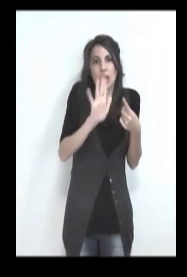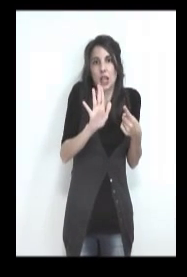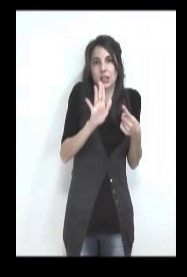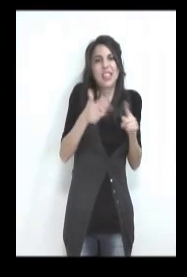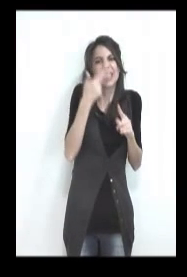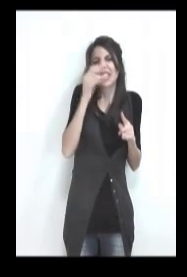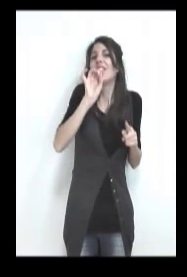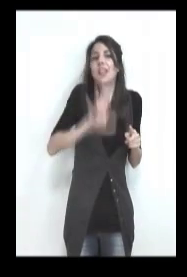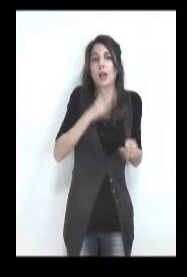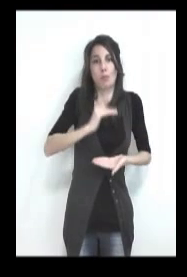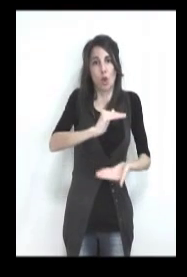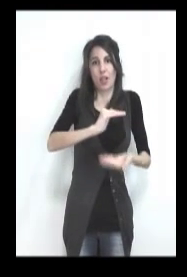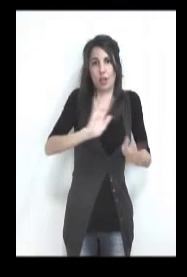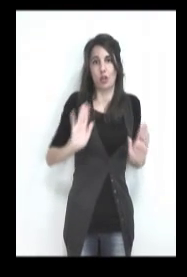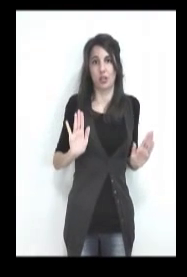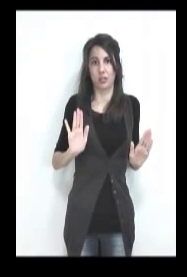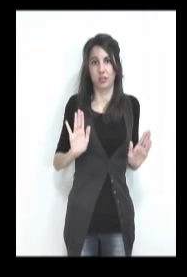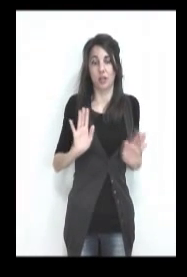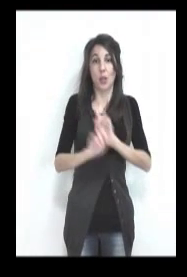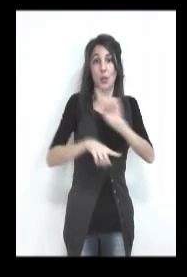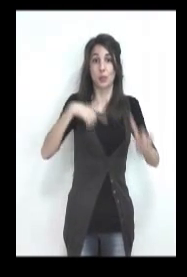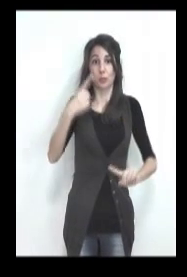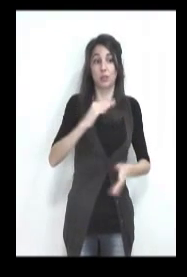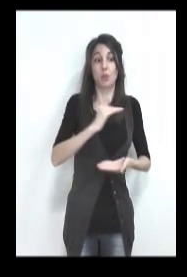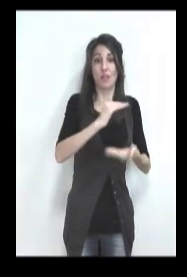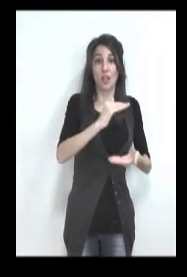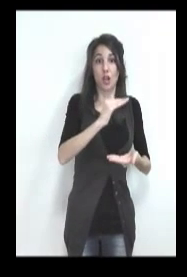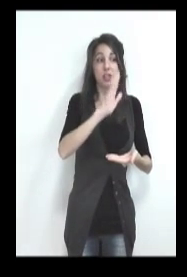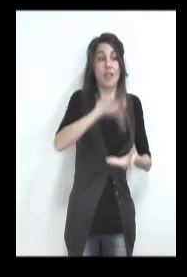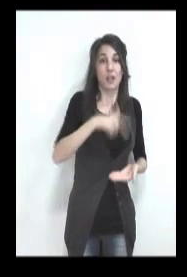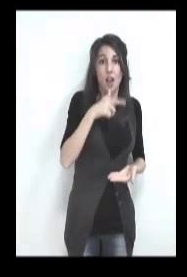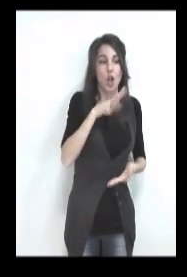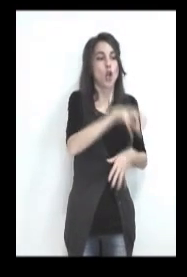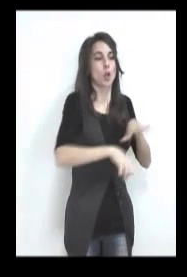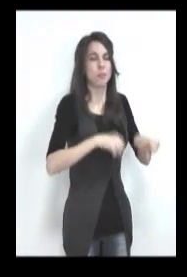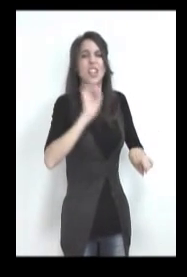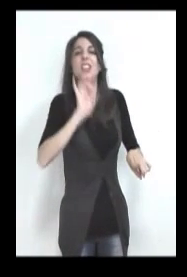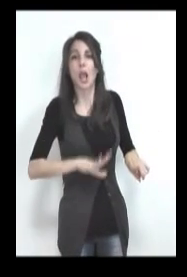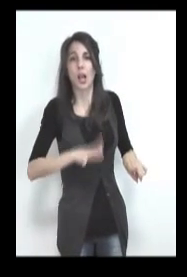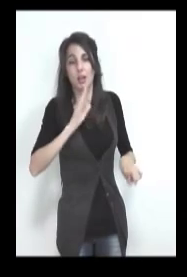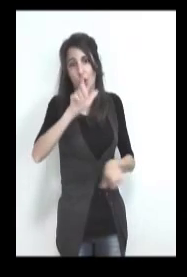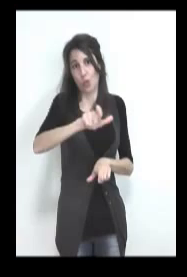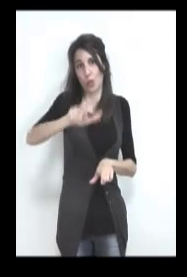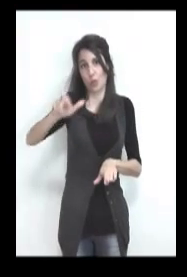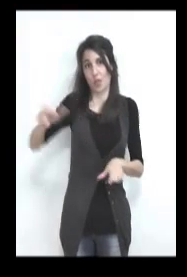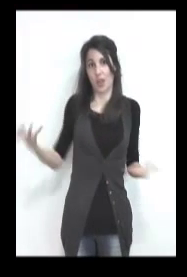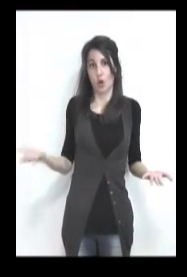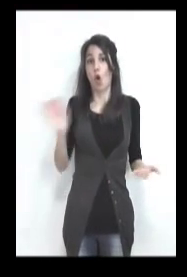proveedores, ¿no? Pero luego a los proveedores se les compra, ¿no? Y el comprador es el ciudadano, ¿no? A través de la